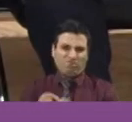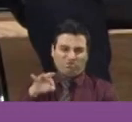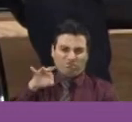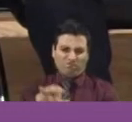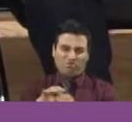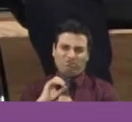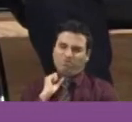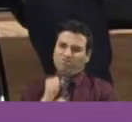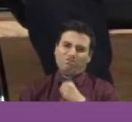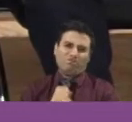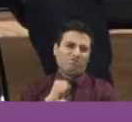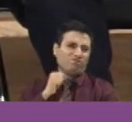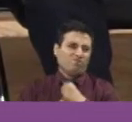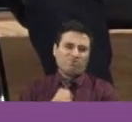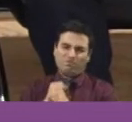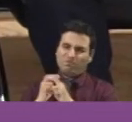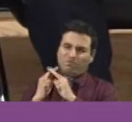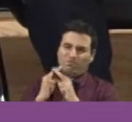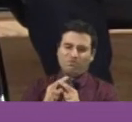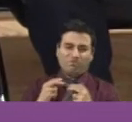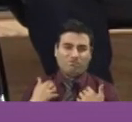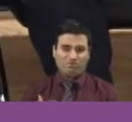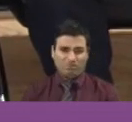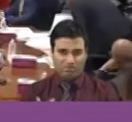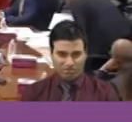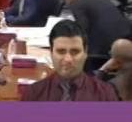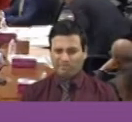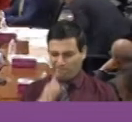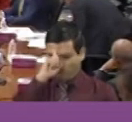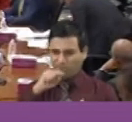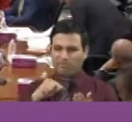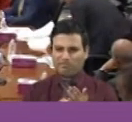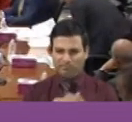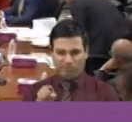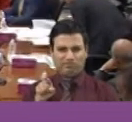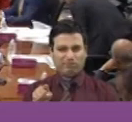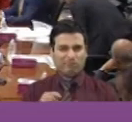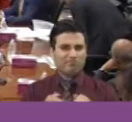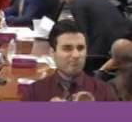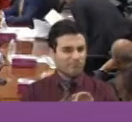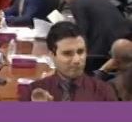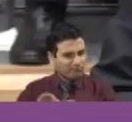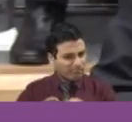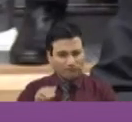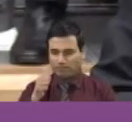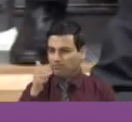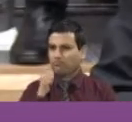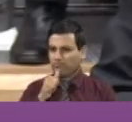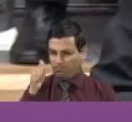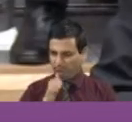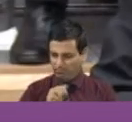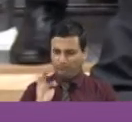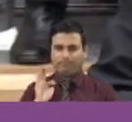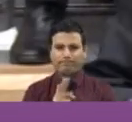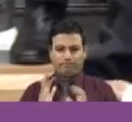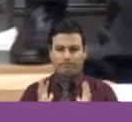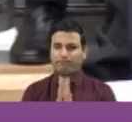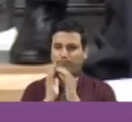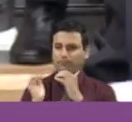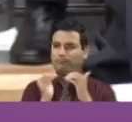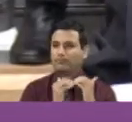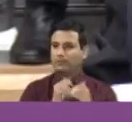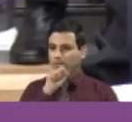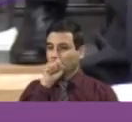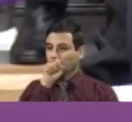misma. Después, le correspondió tomar protesta a quienes serán sus compañeros en el Consejo General, que son Rita Bel López, Jorge Montaño y